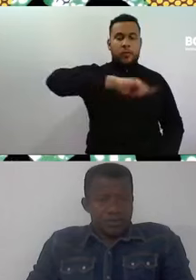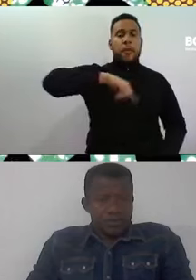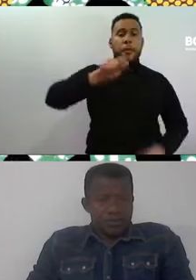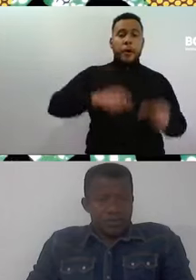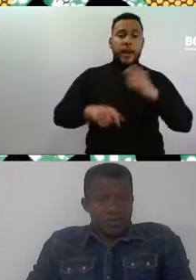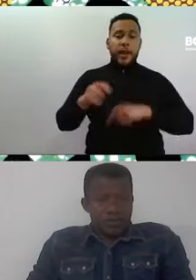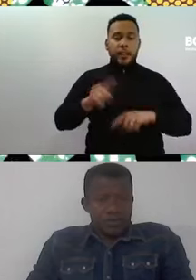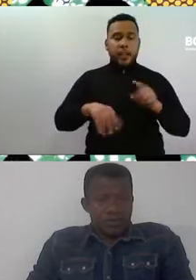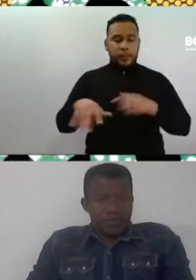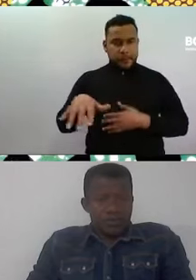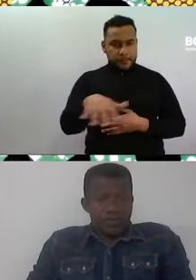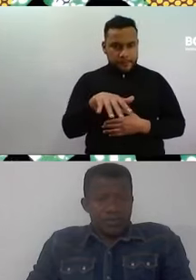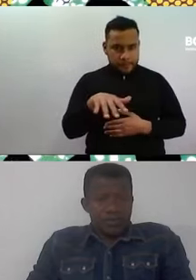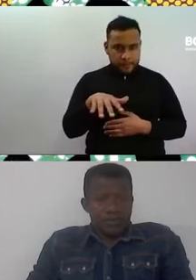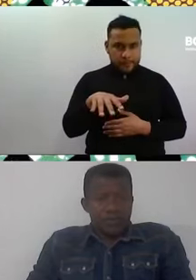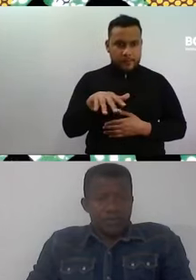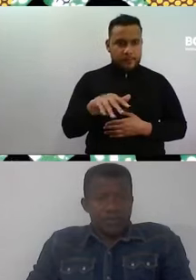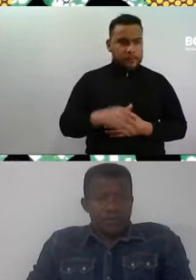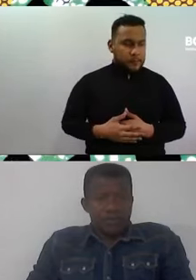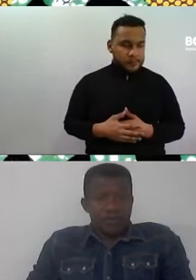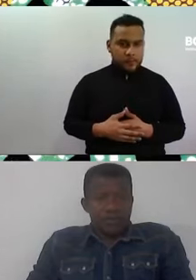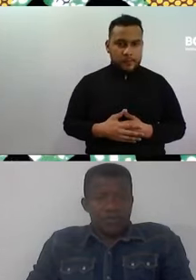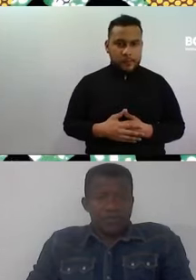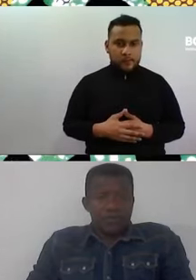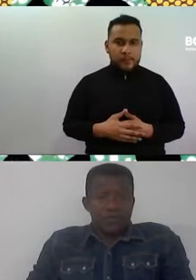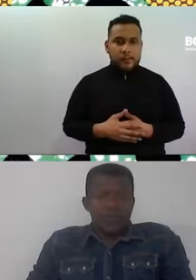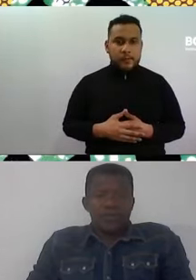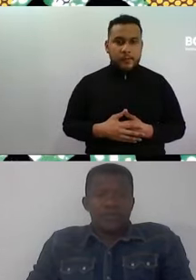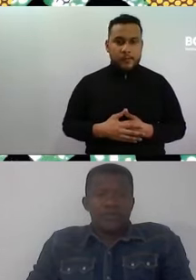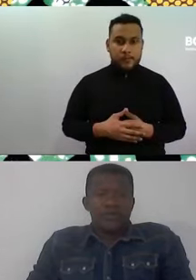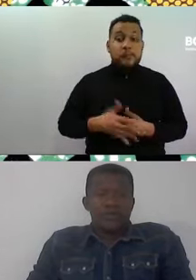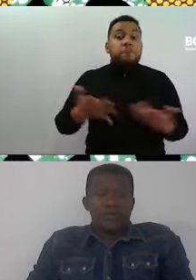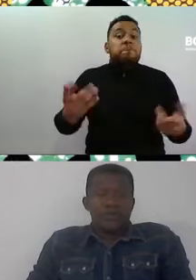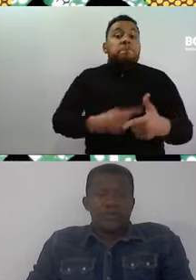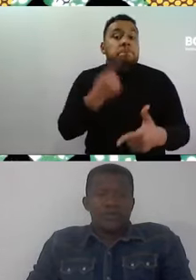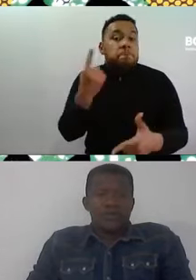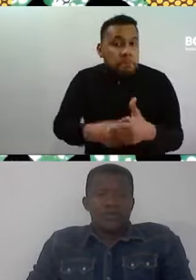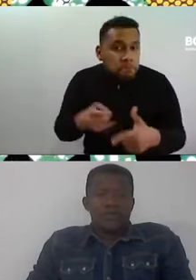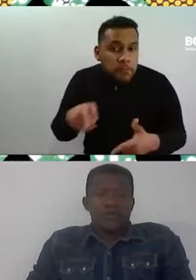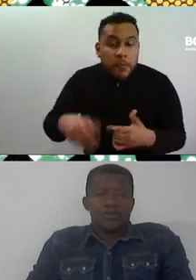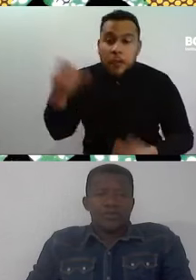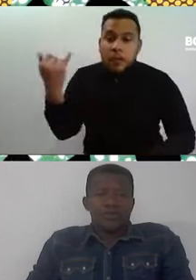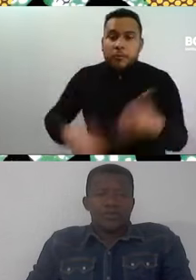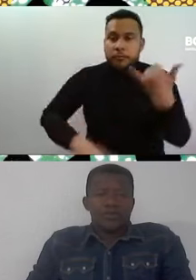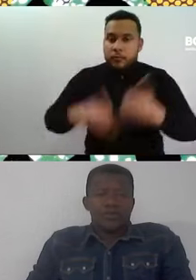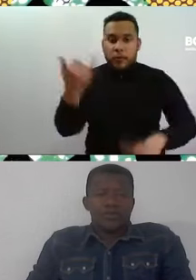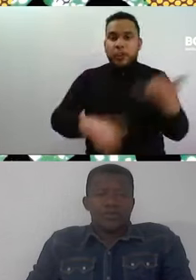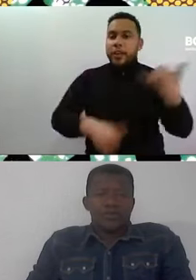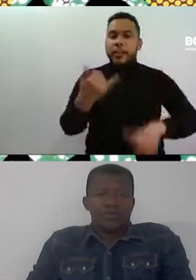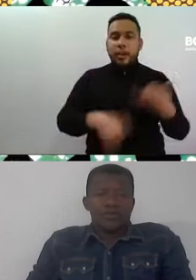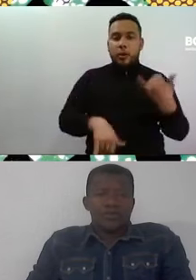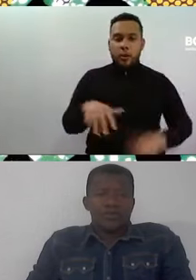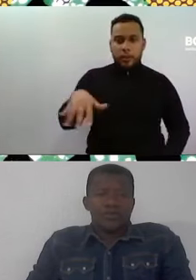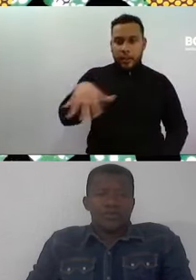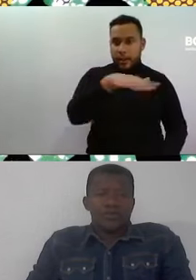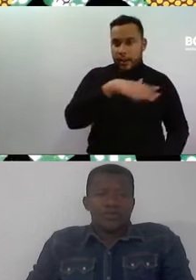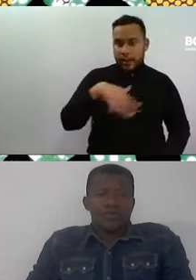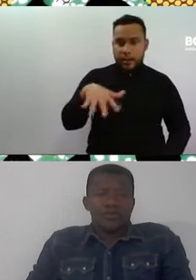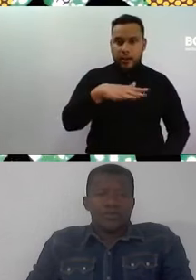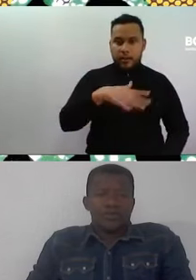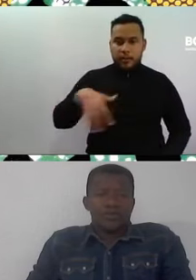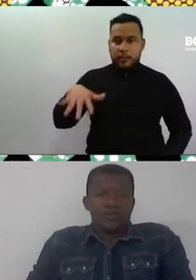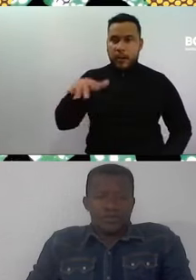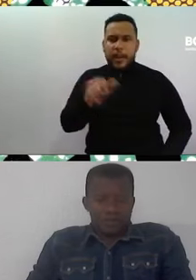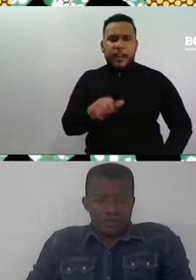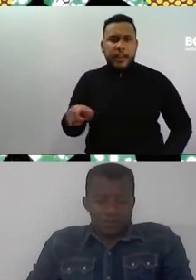su hermosa poesía. ¿Sí? Entonces, están los juegos tradicionales, como está la pava y la pava,